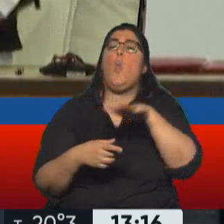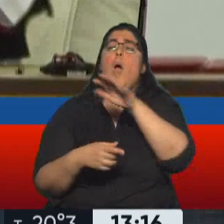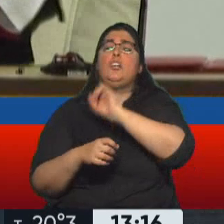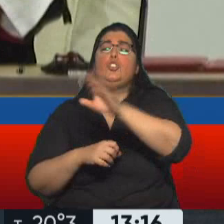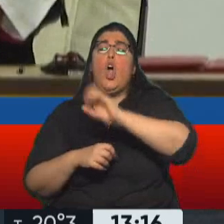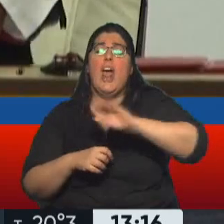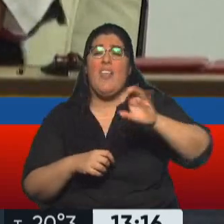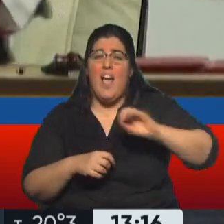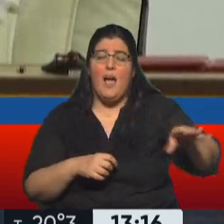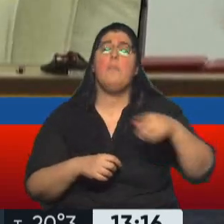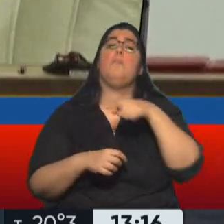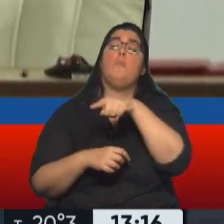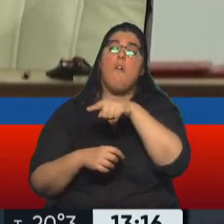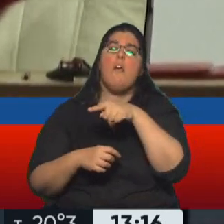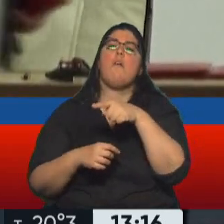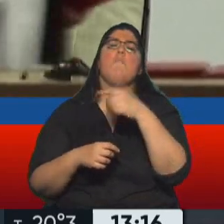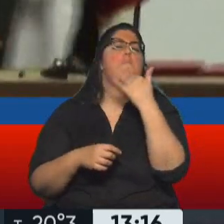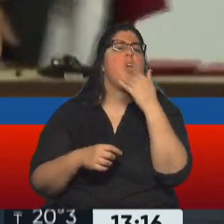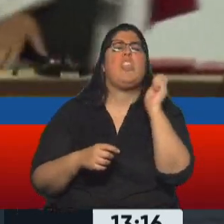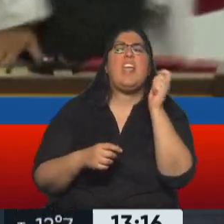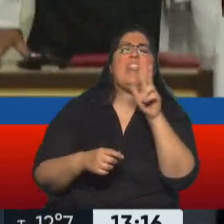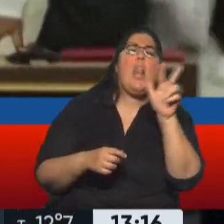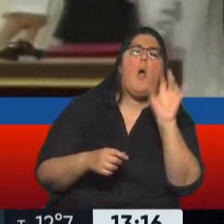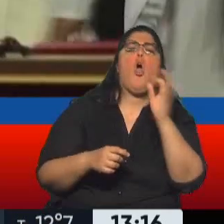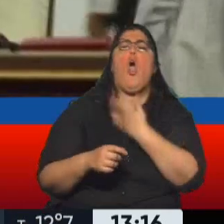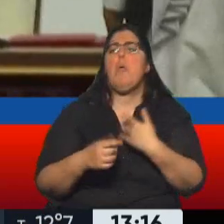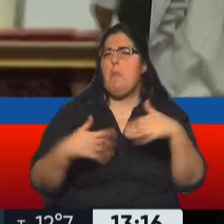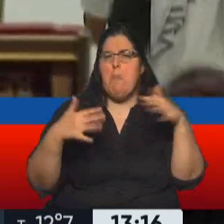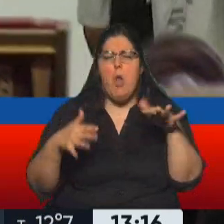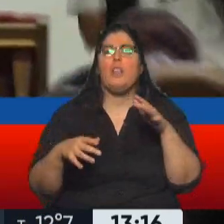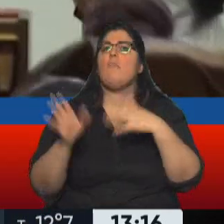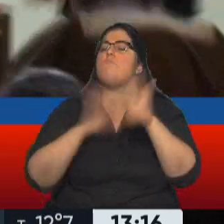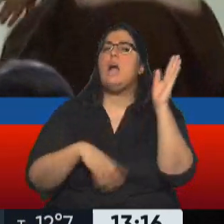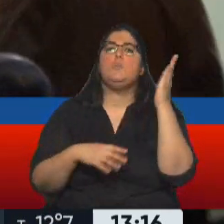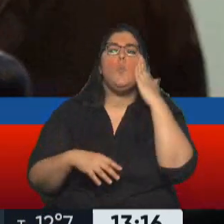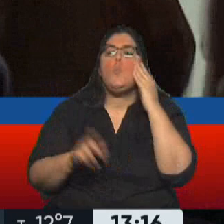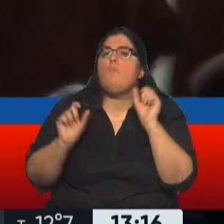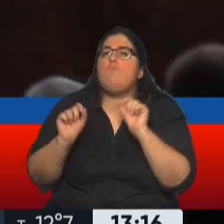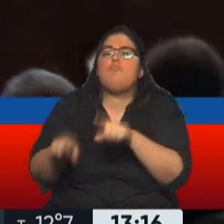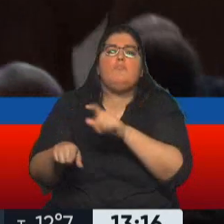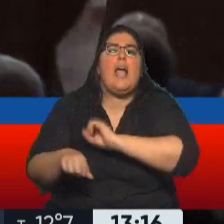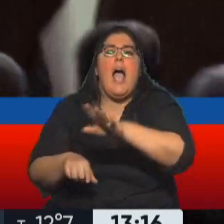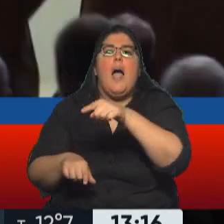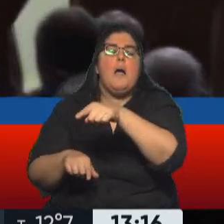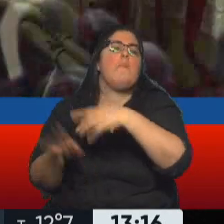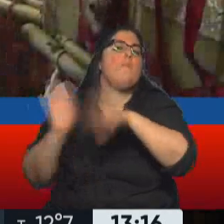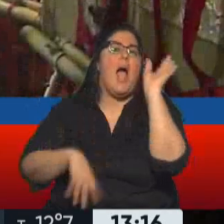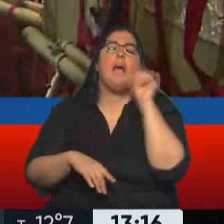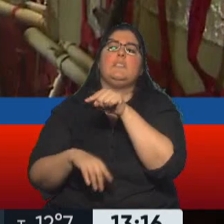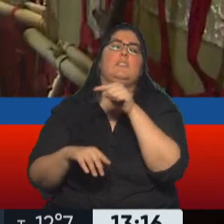allá de que estén gobernados o no por el talibán, era una cuestión cultural de esa zona que, digamos, se